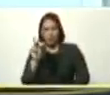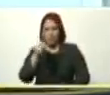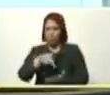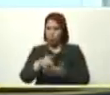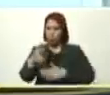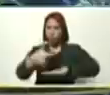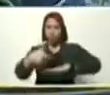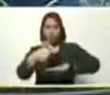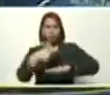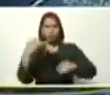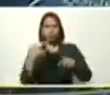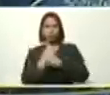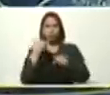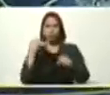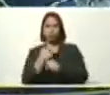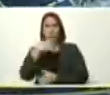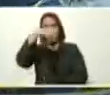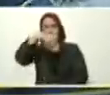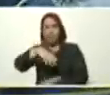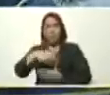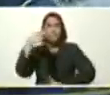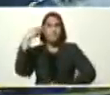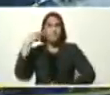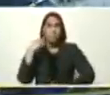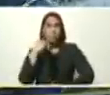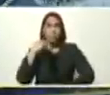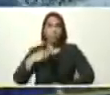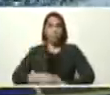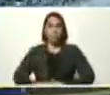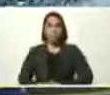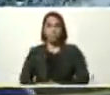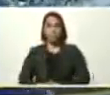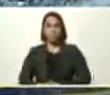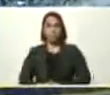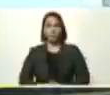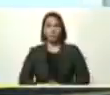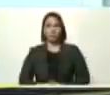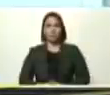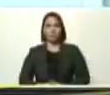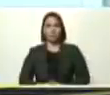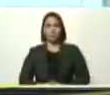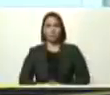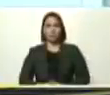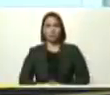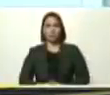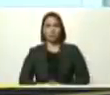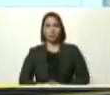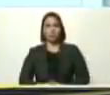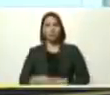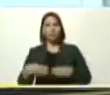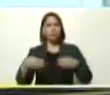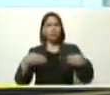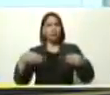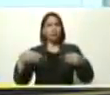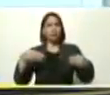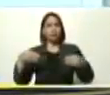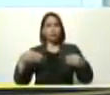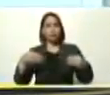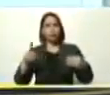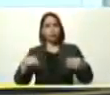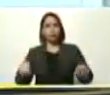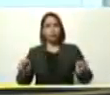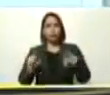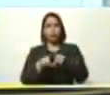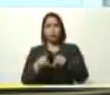gobernador obrero del estado Bolívar. del aluminio. Igualmente